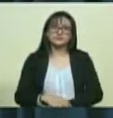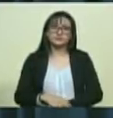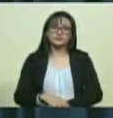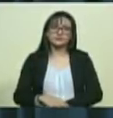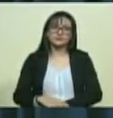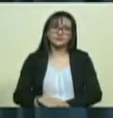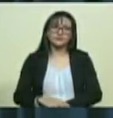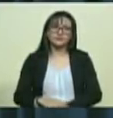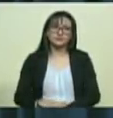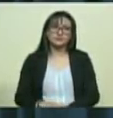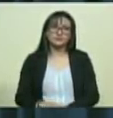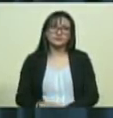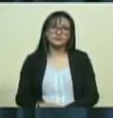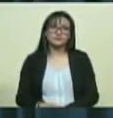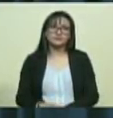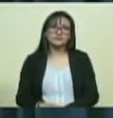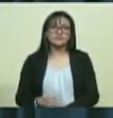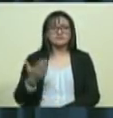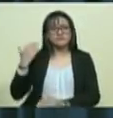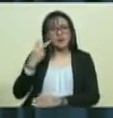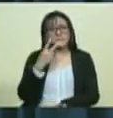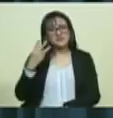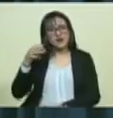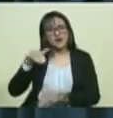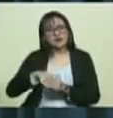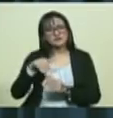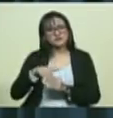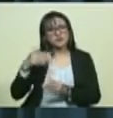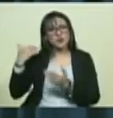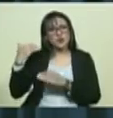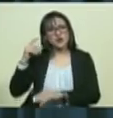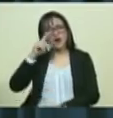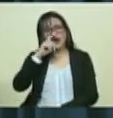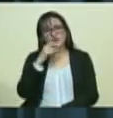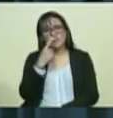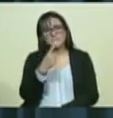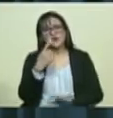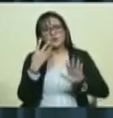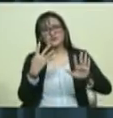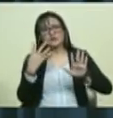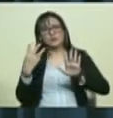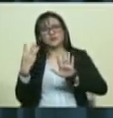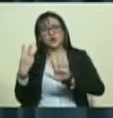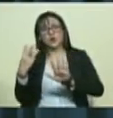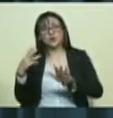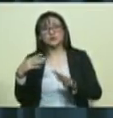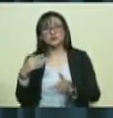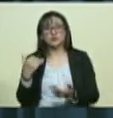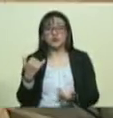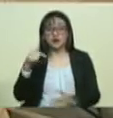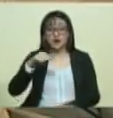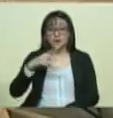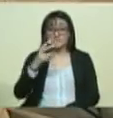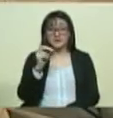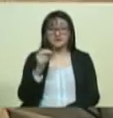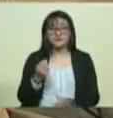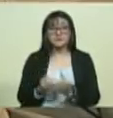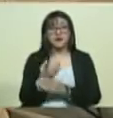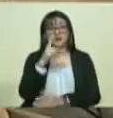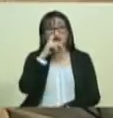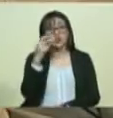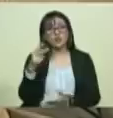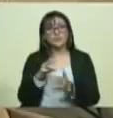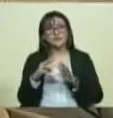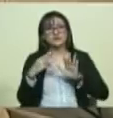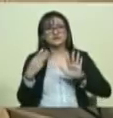en las pasadas 23 elecciones que han habido entre el año 1998 y este 20 de mayo del año 2018